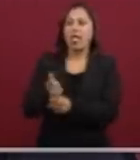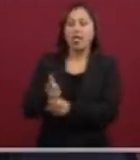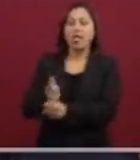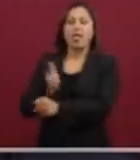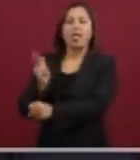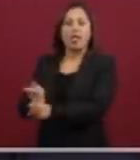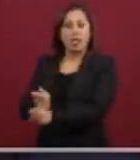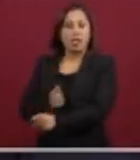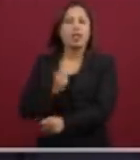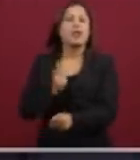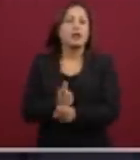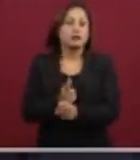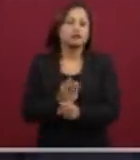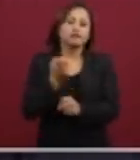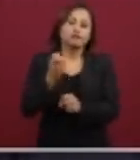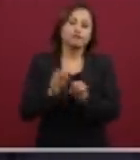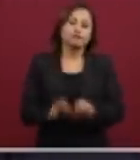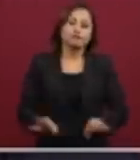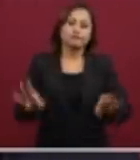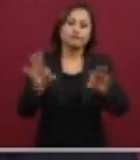Nada más pedirles